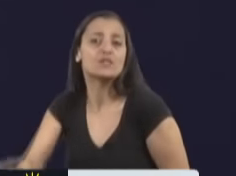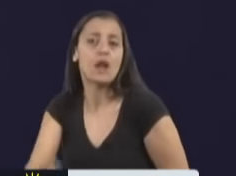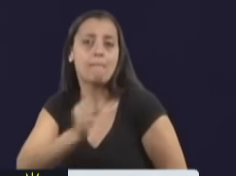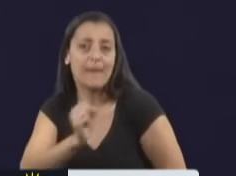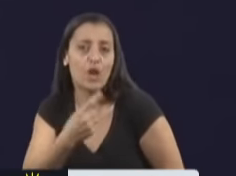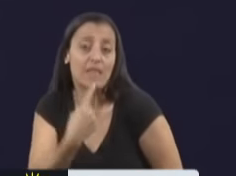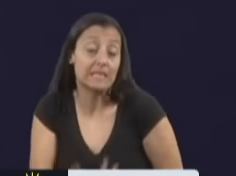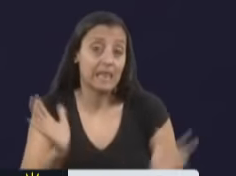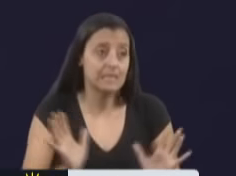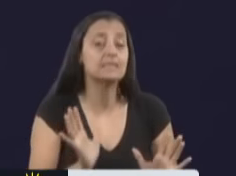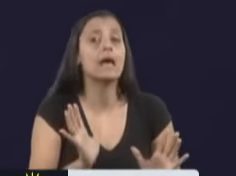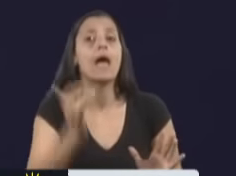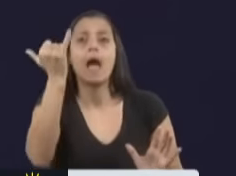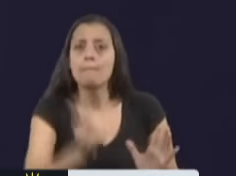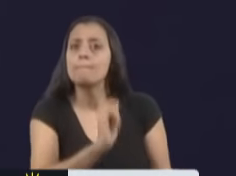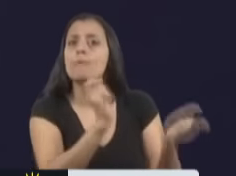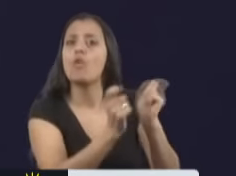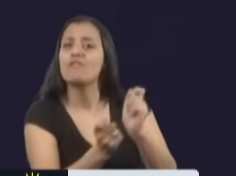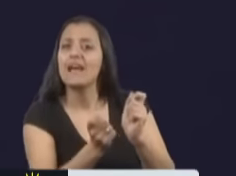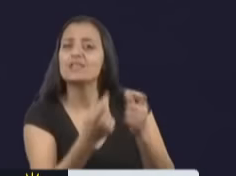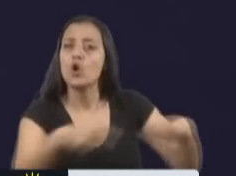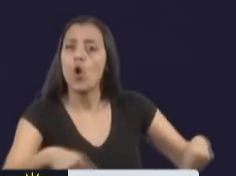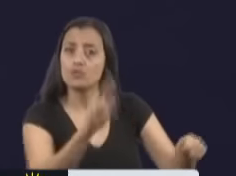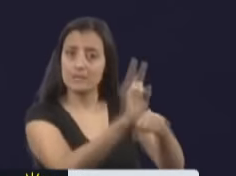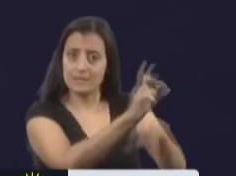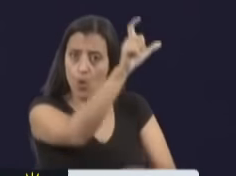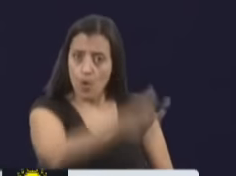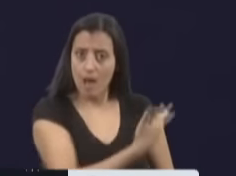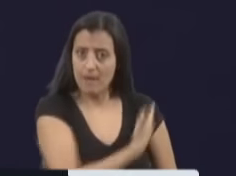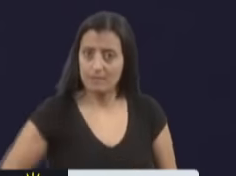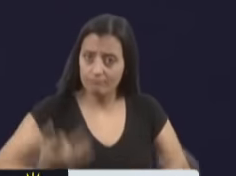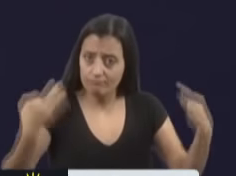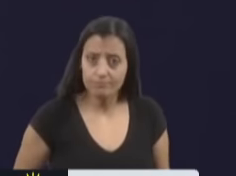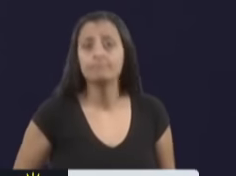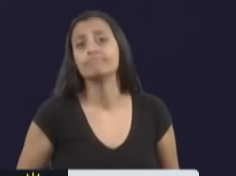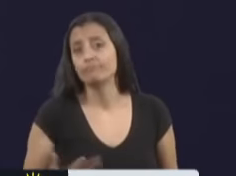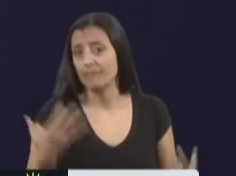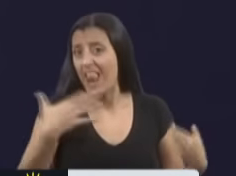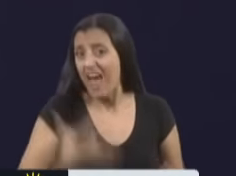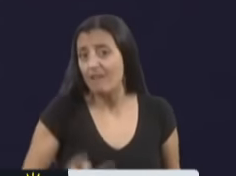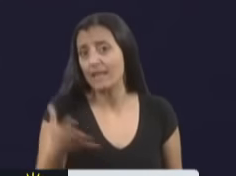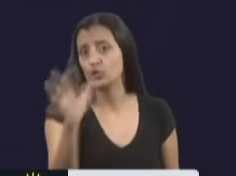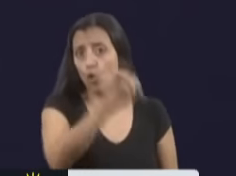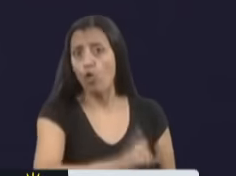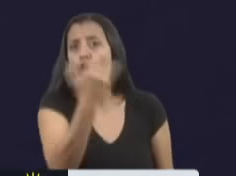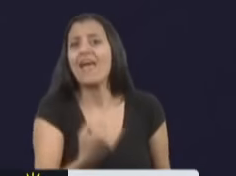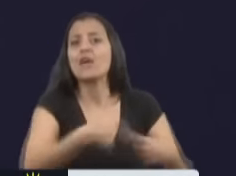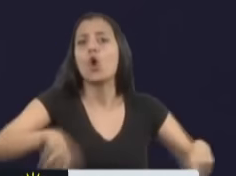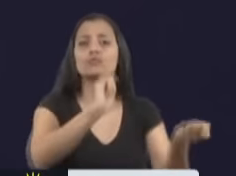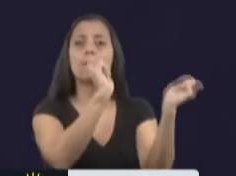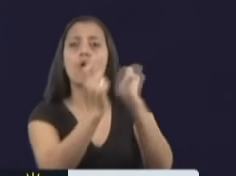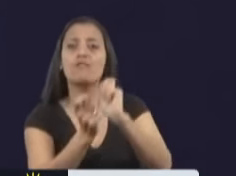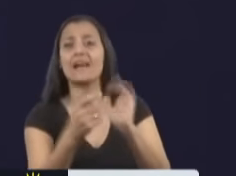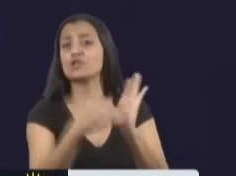había modificado la seguridad del presidente y lo cierto Es que la seguridad del presidente se modifica todos los días de acuerdo a la agenda y de acuerdo a sus